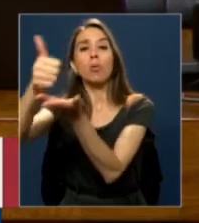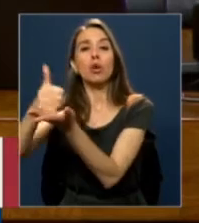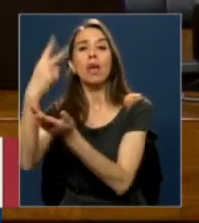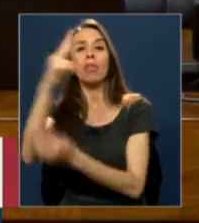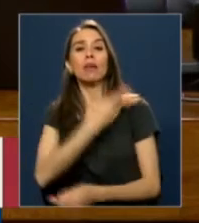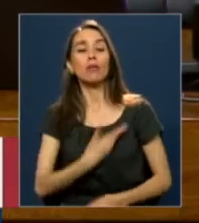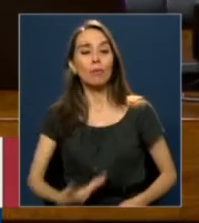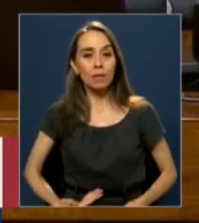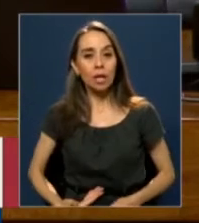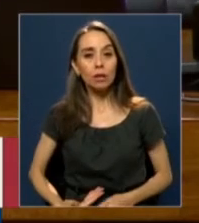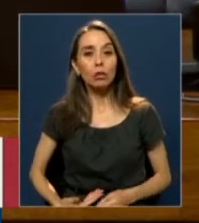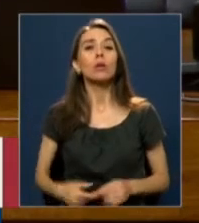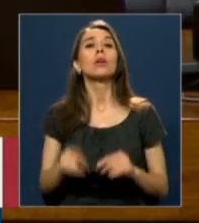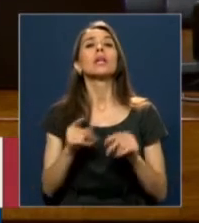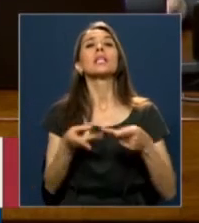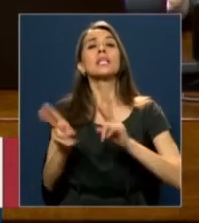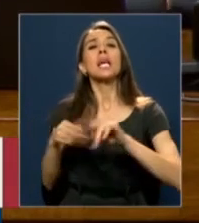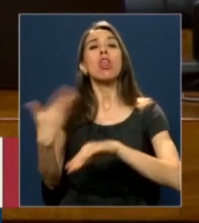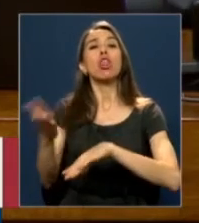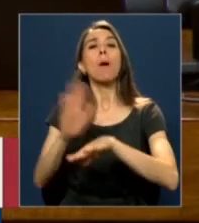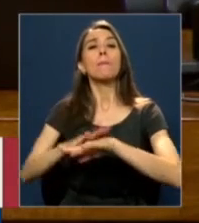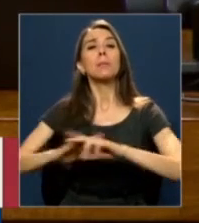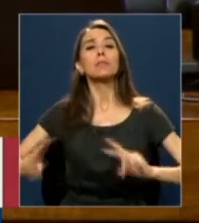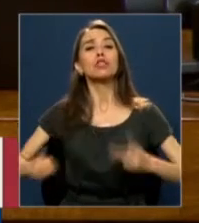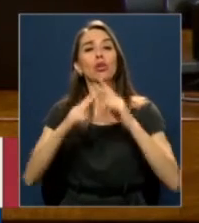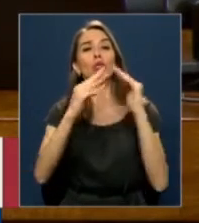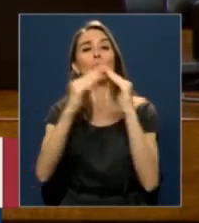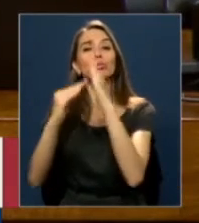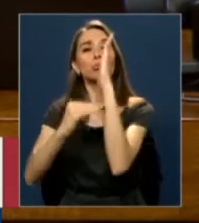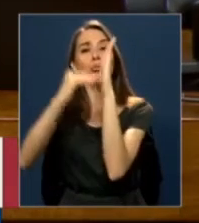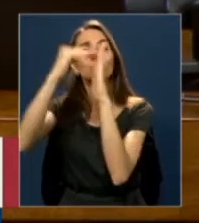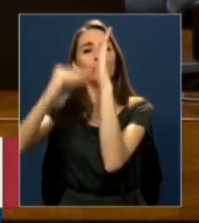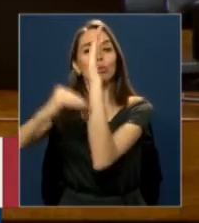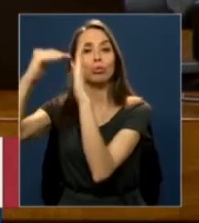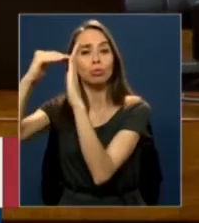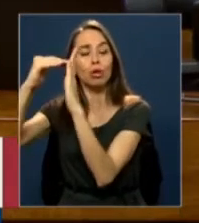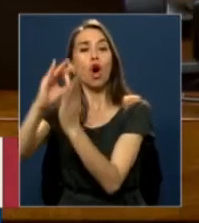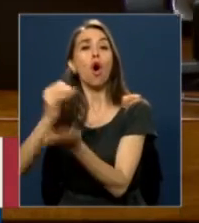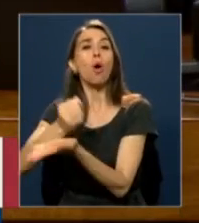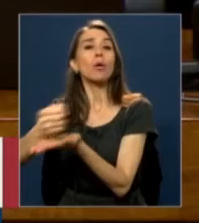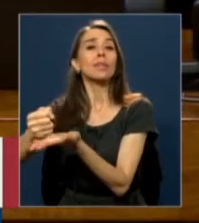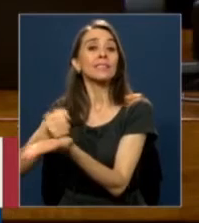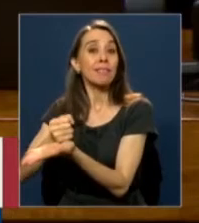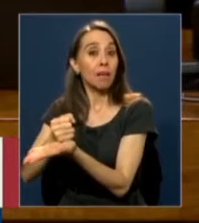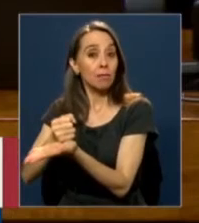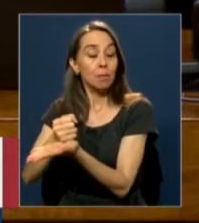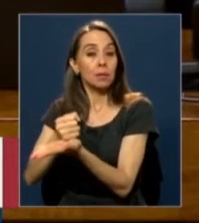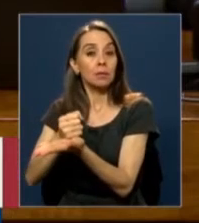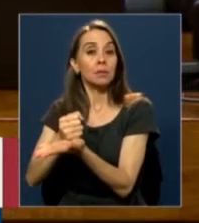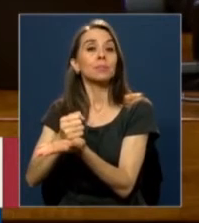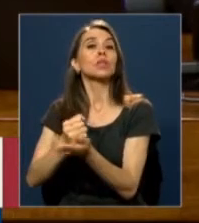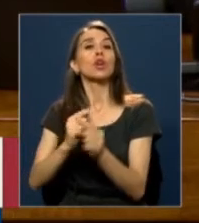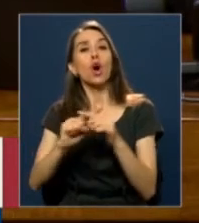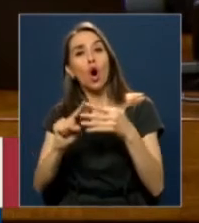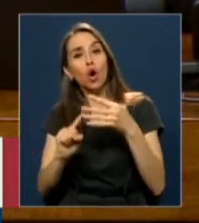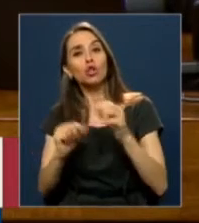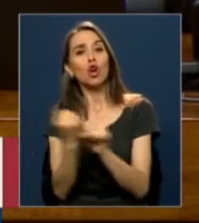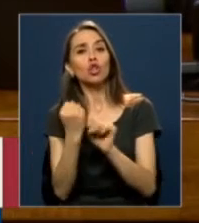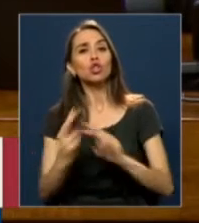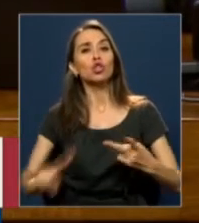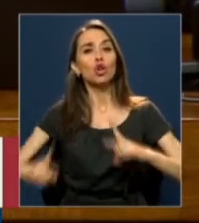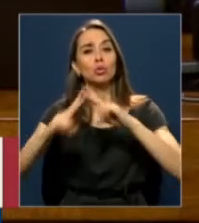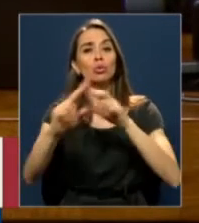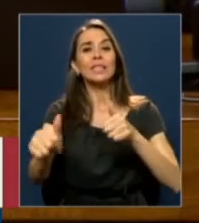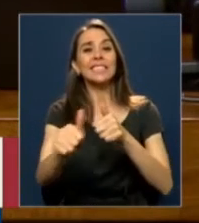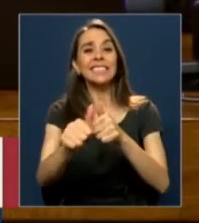pertinente relacionadas con permisos de construcción otorgados o en tramitación para instalar proyectos inmobiliarios y otras infraestructuras cercanas